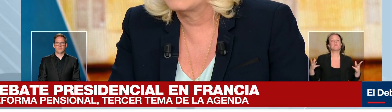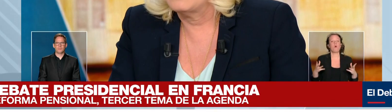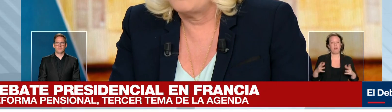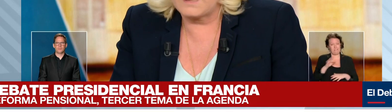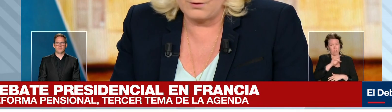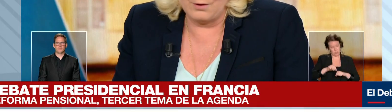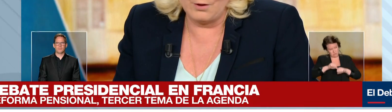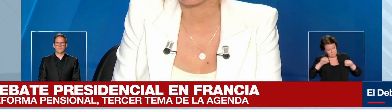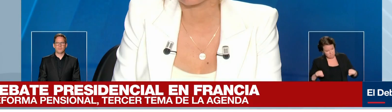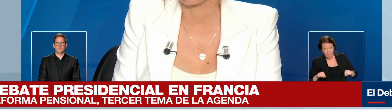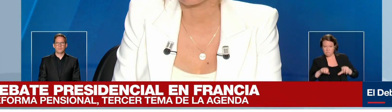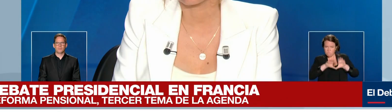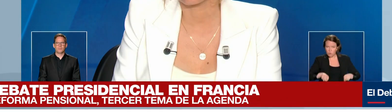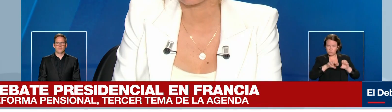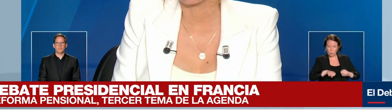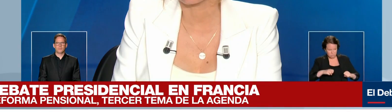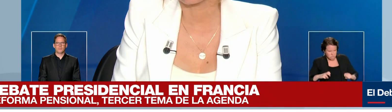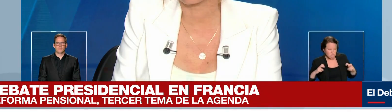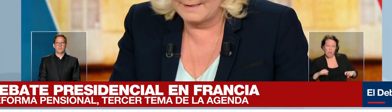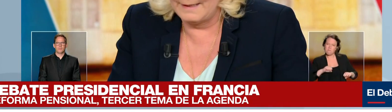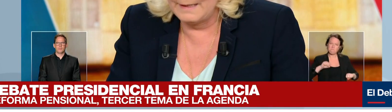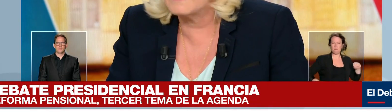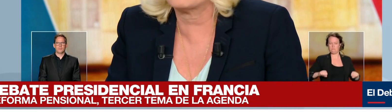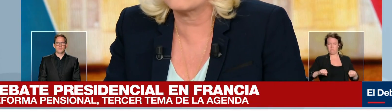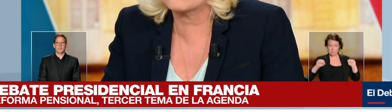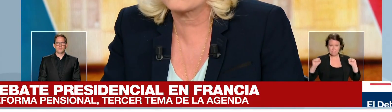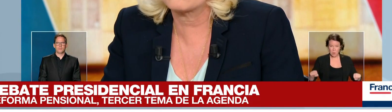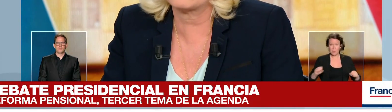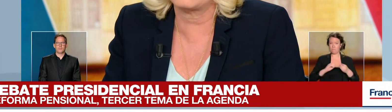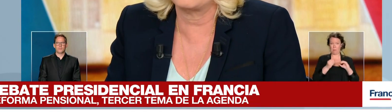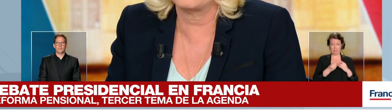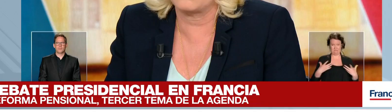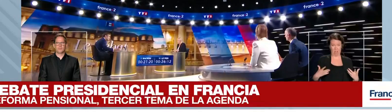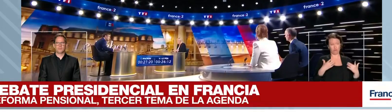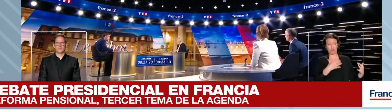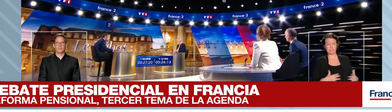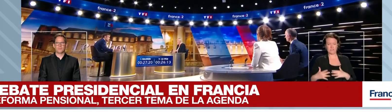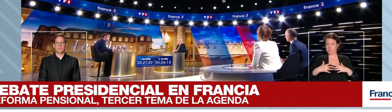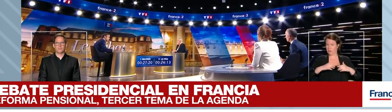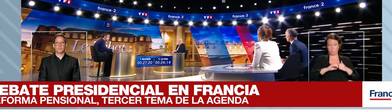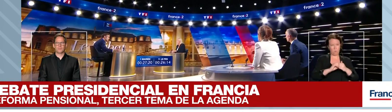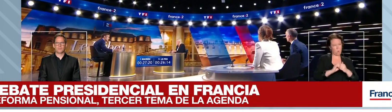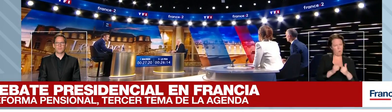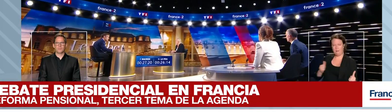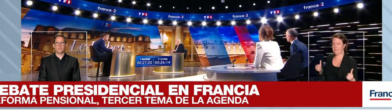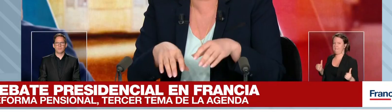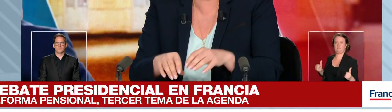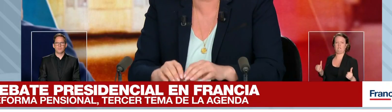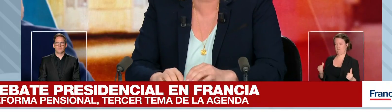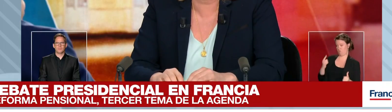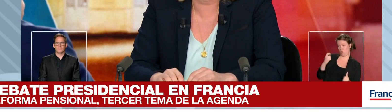de la productividad. En las cifras de productividad, señor